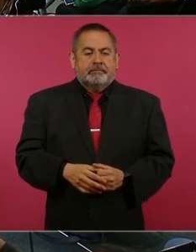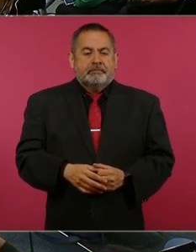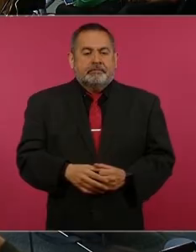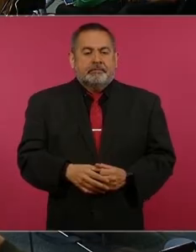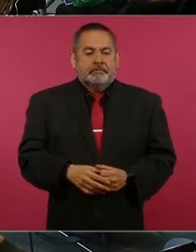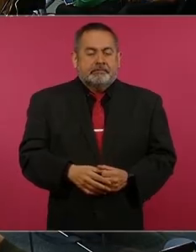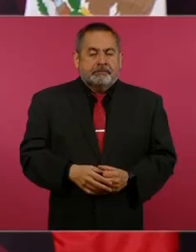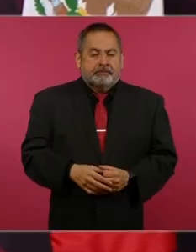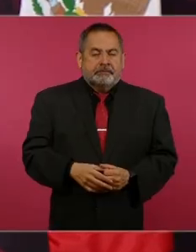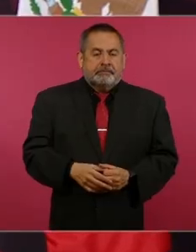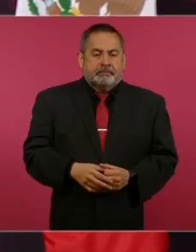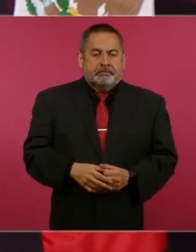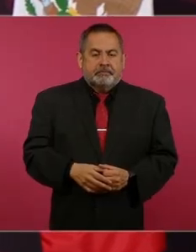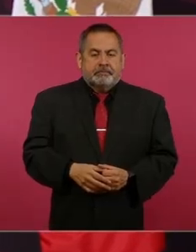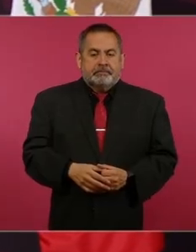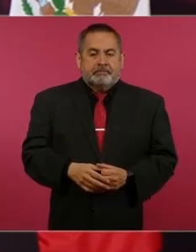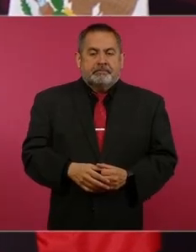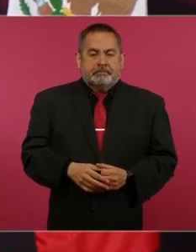son los